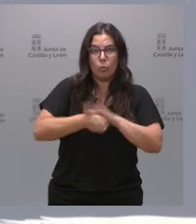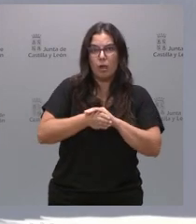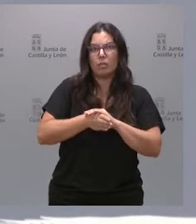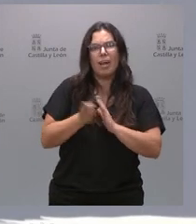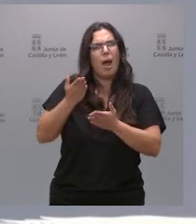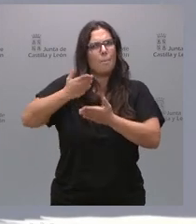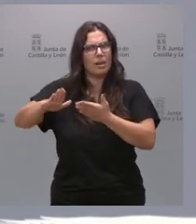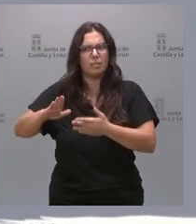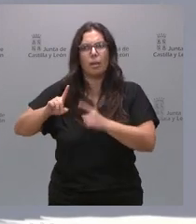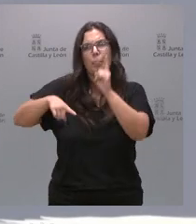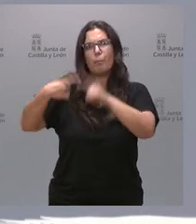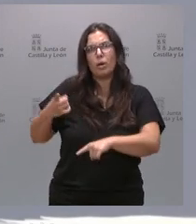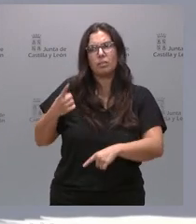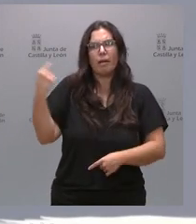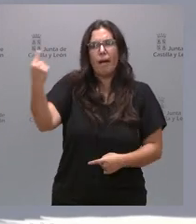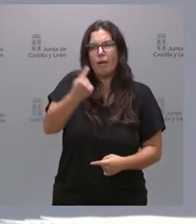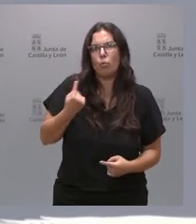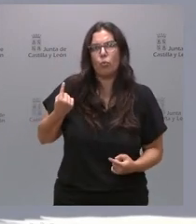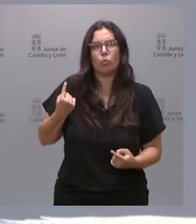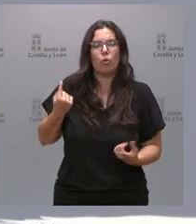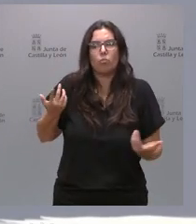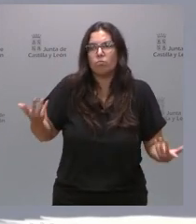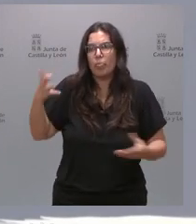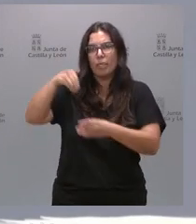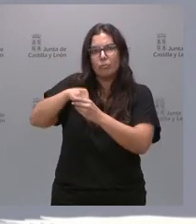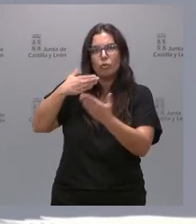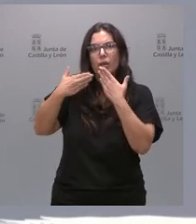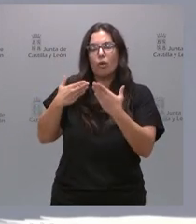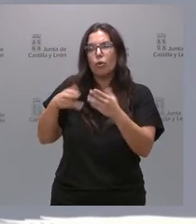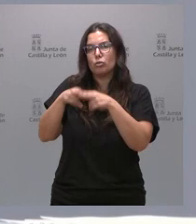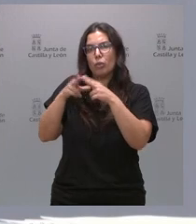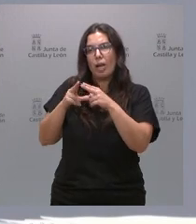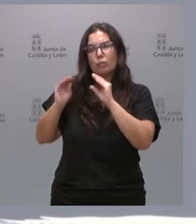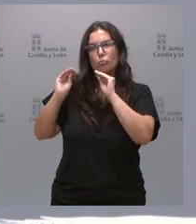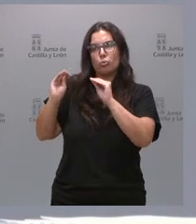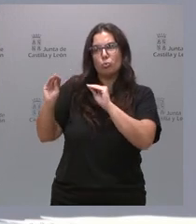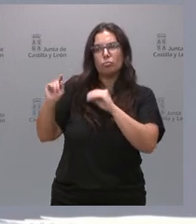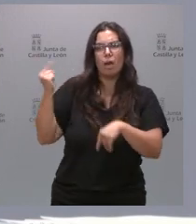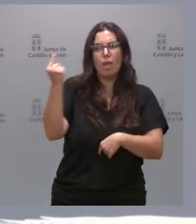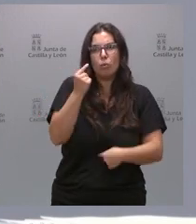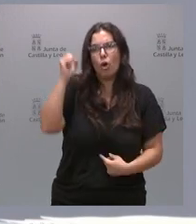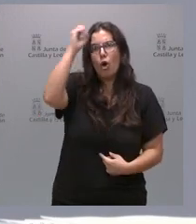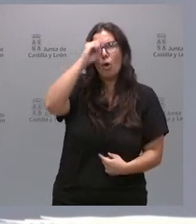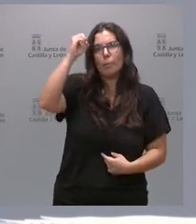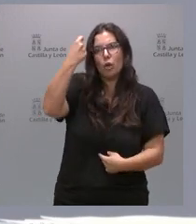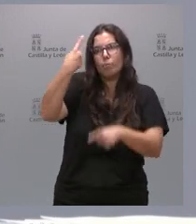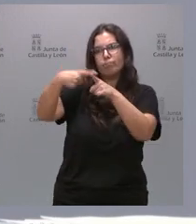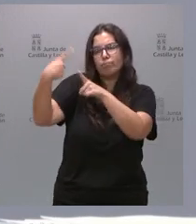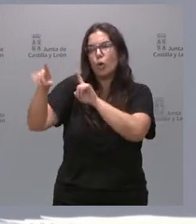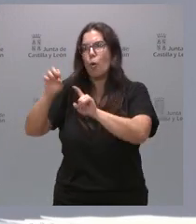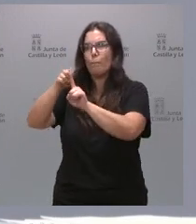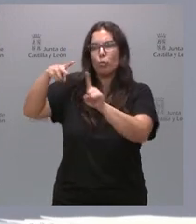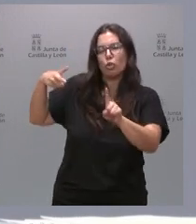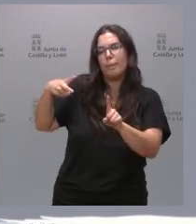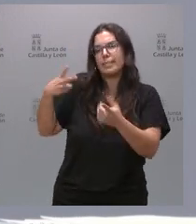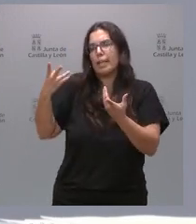de que cada una de las organizaciones y de las entidades que forman parte del propio diálogo social pues puedan tener distintas visiones o